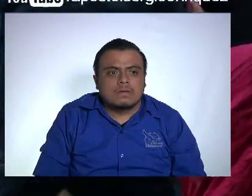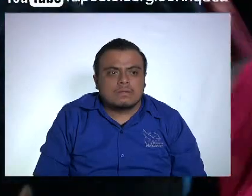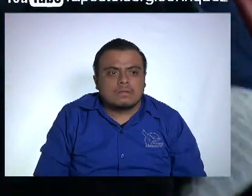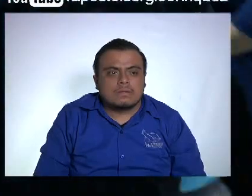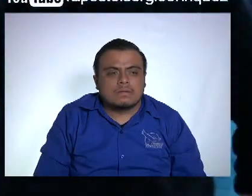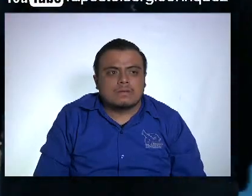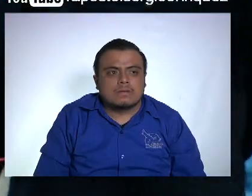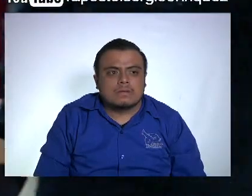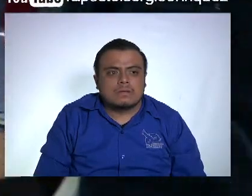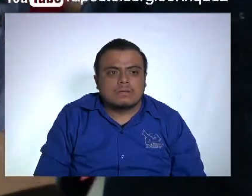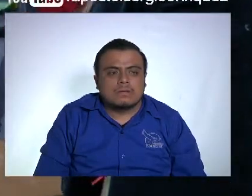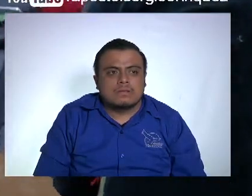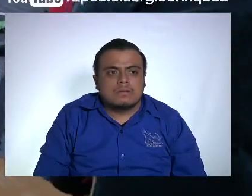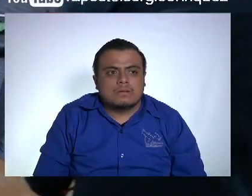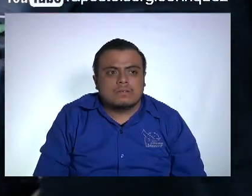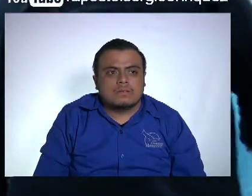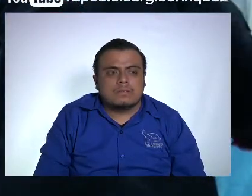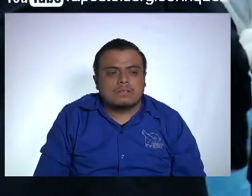Aleluya.